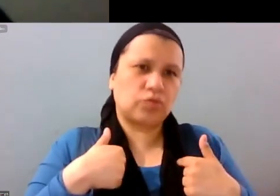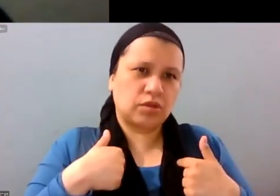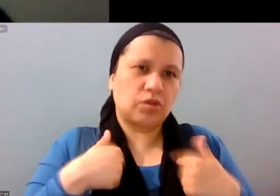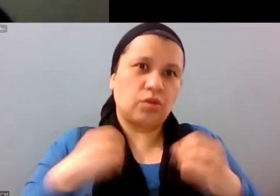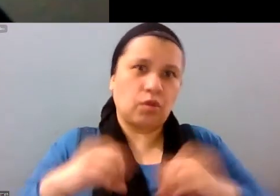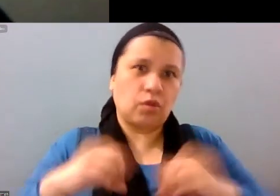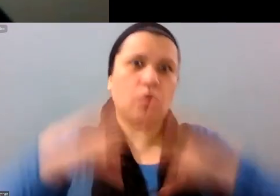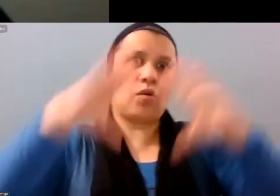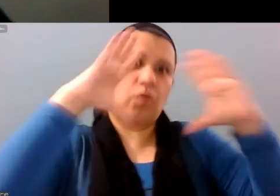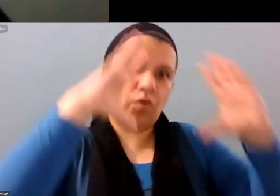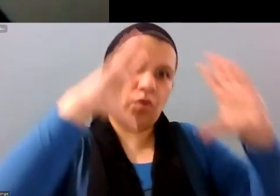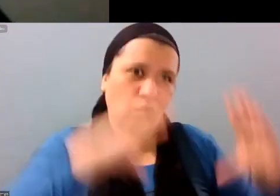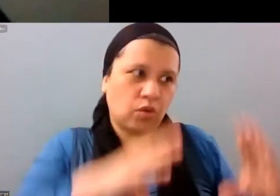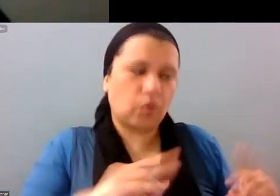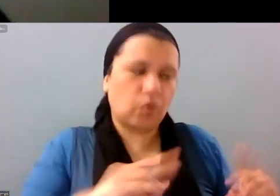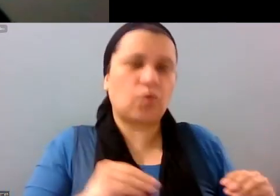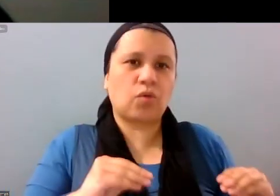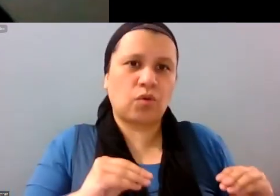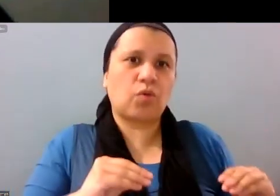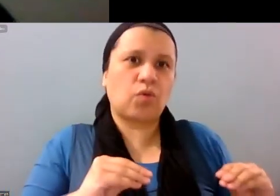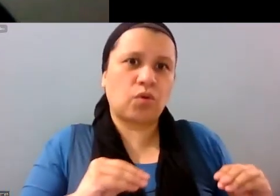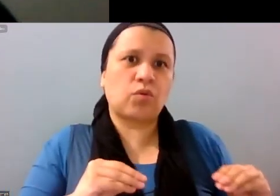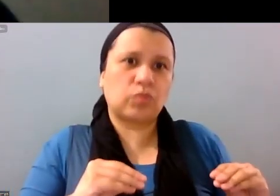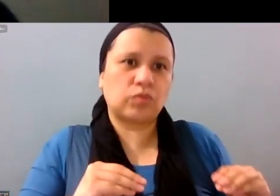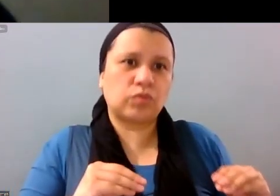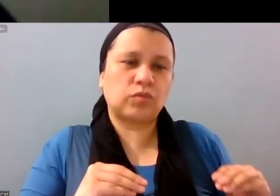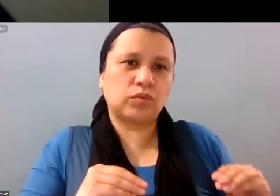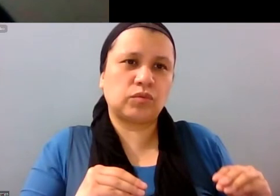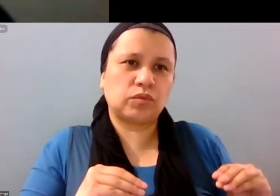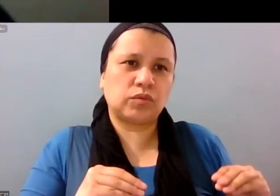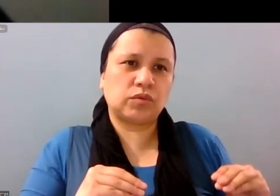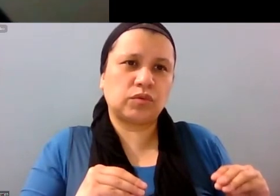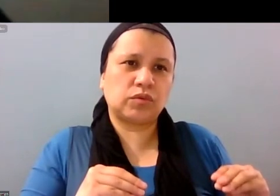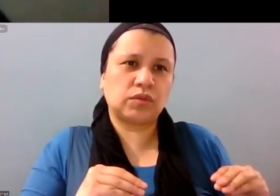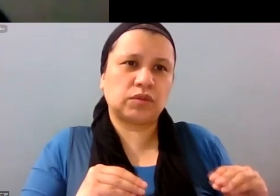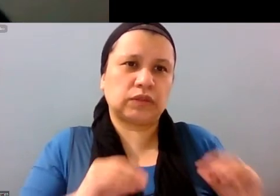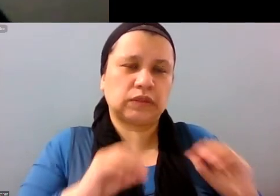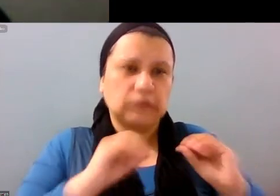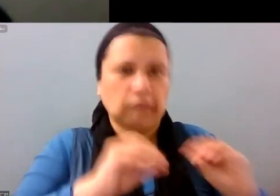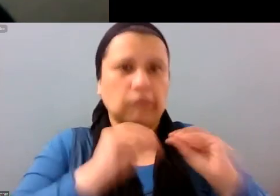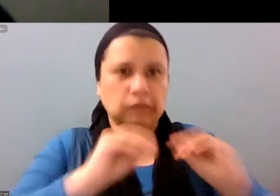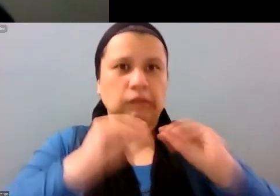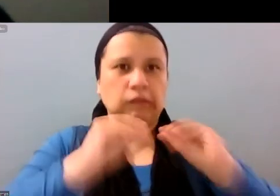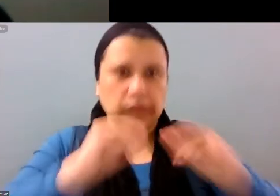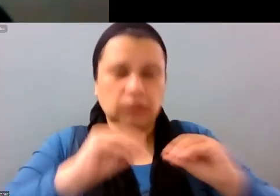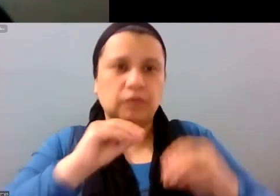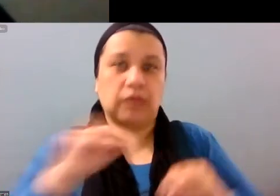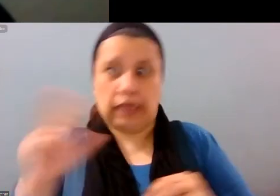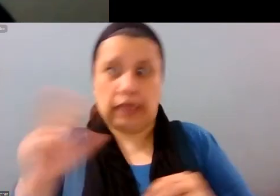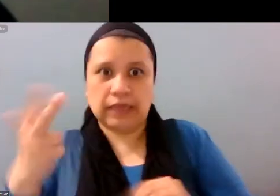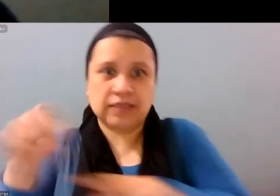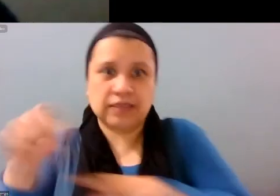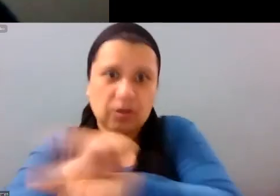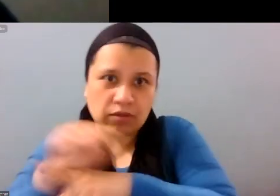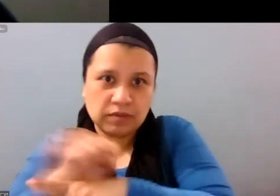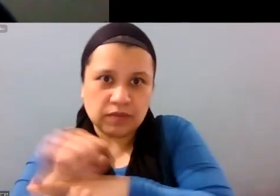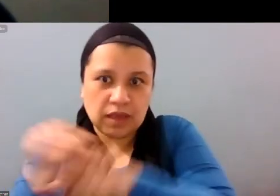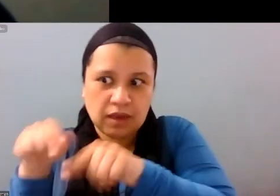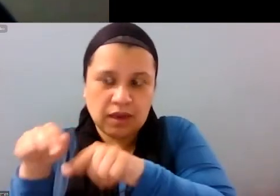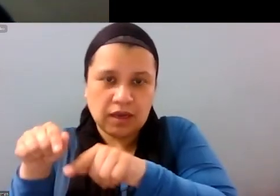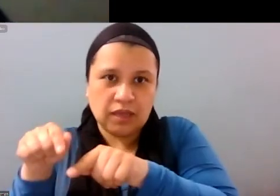el tiempo con contenidos diferentes entonces la de tercero está repasando mientras que el